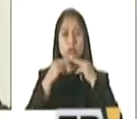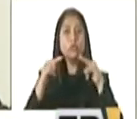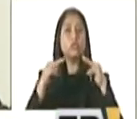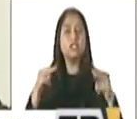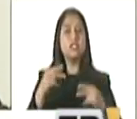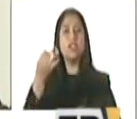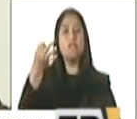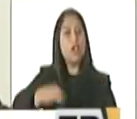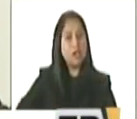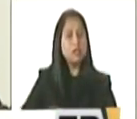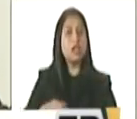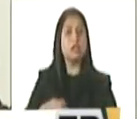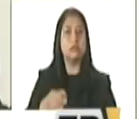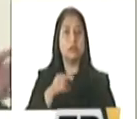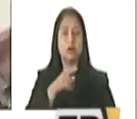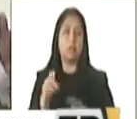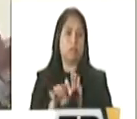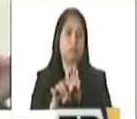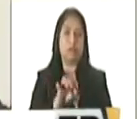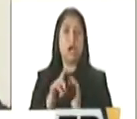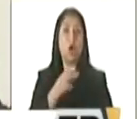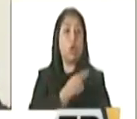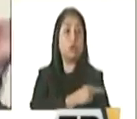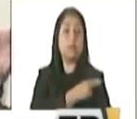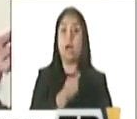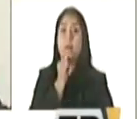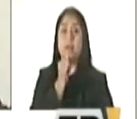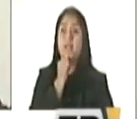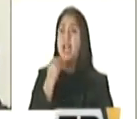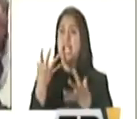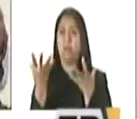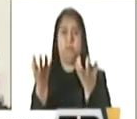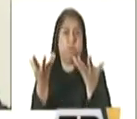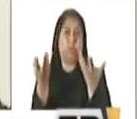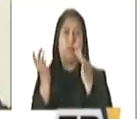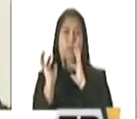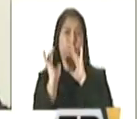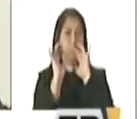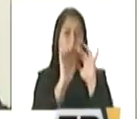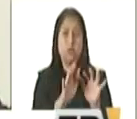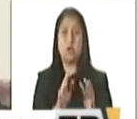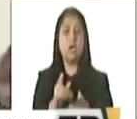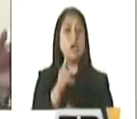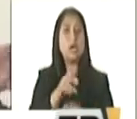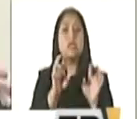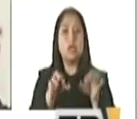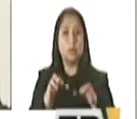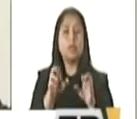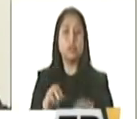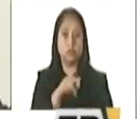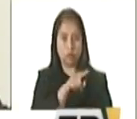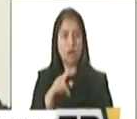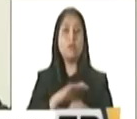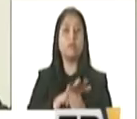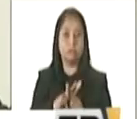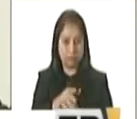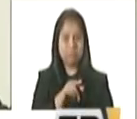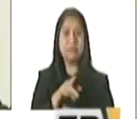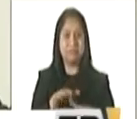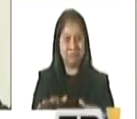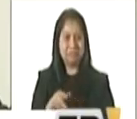que los hospitales privados, por ejemplo, están saturados de sus amigos y de personas que tienen la enfermedad del